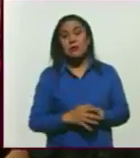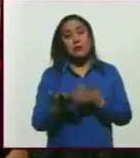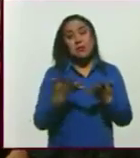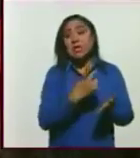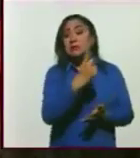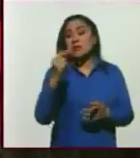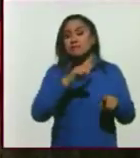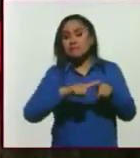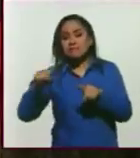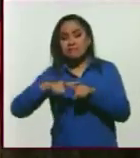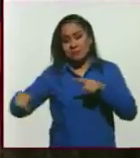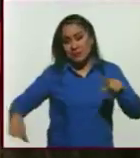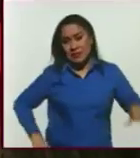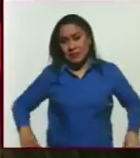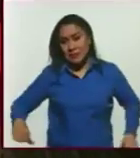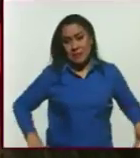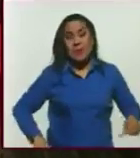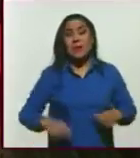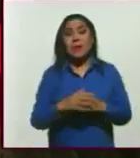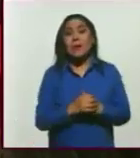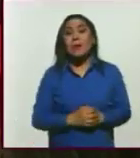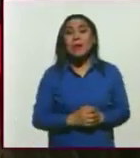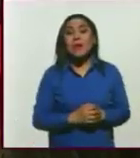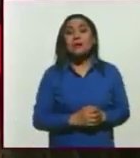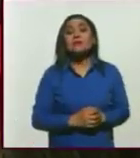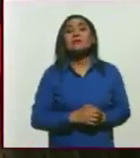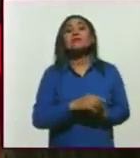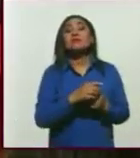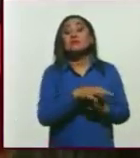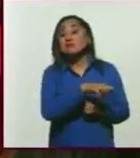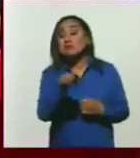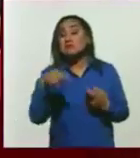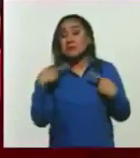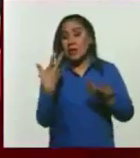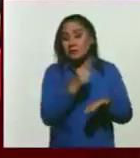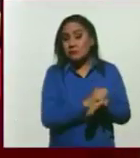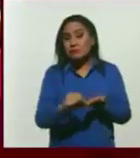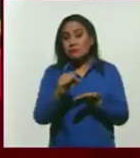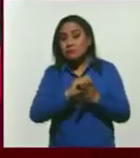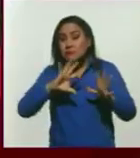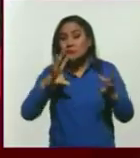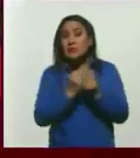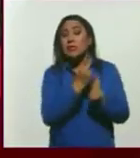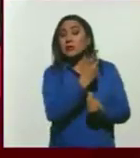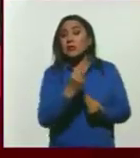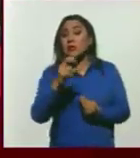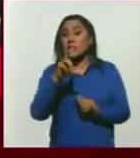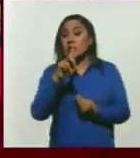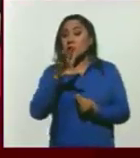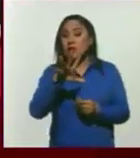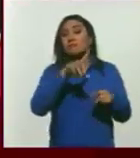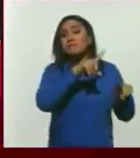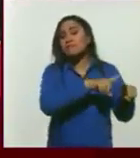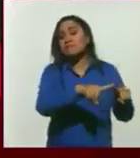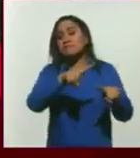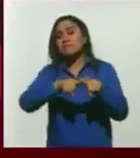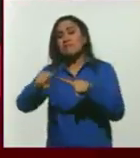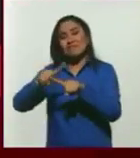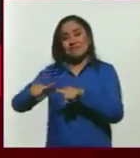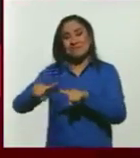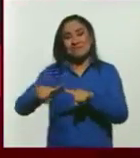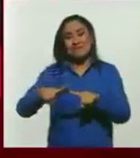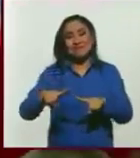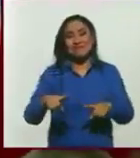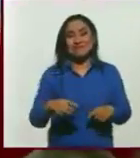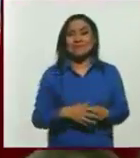100 actividades y muchos son los escritores que suman 135 de distintas